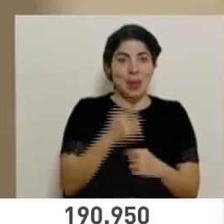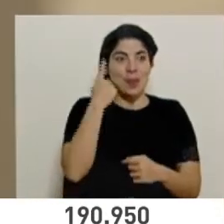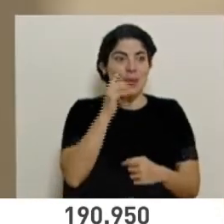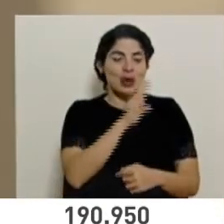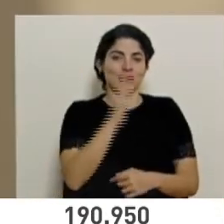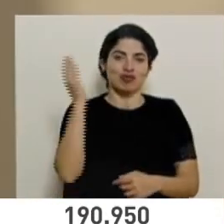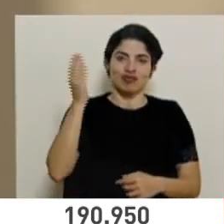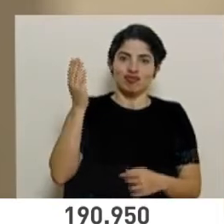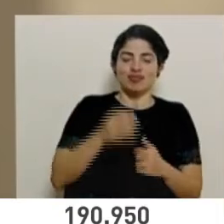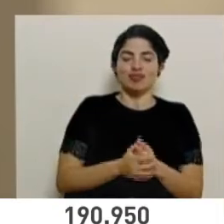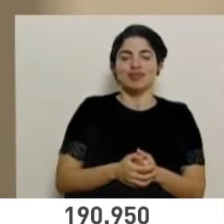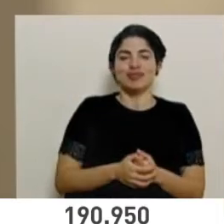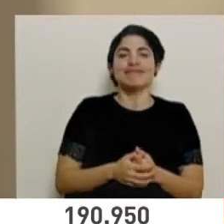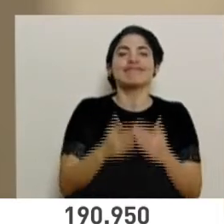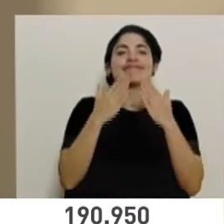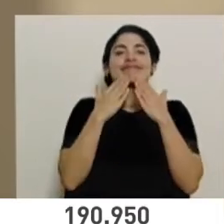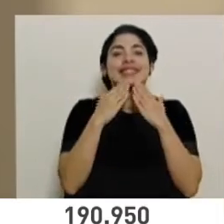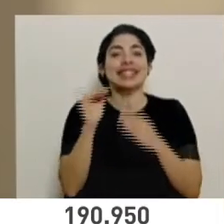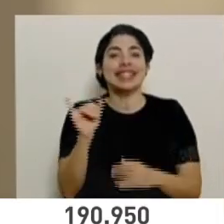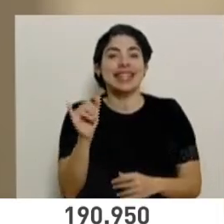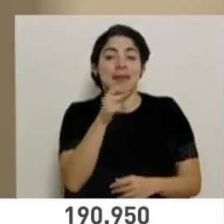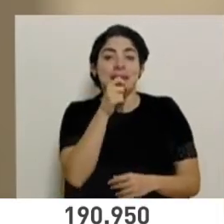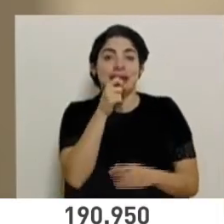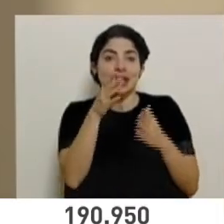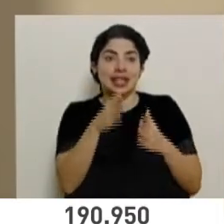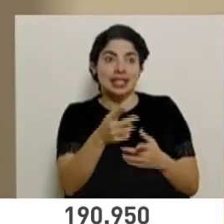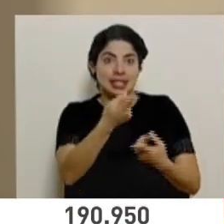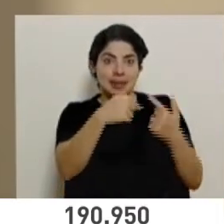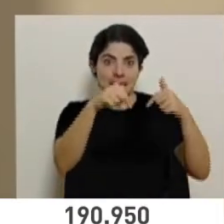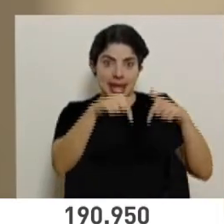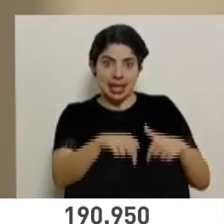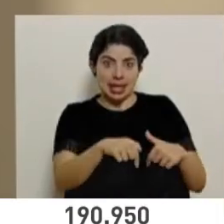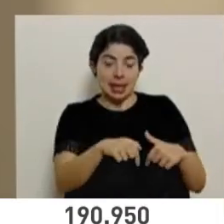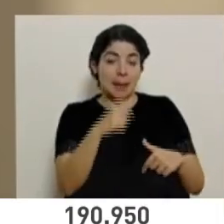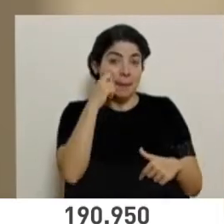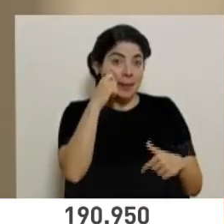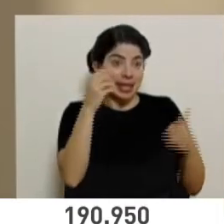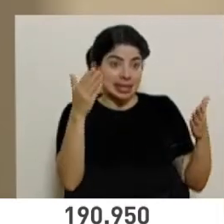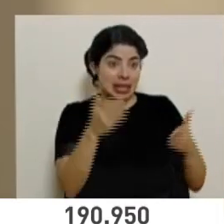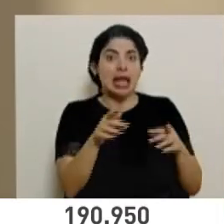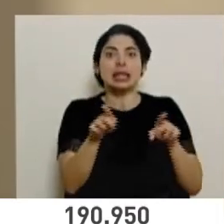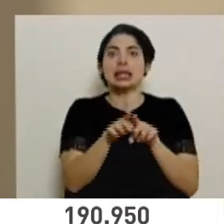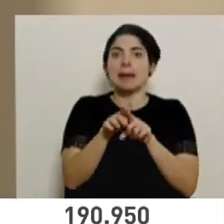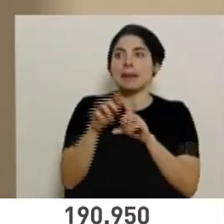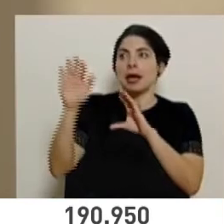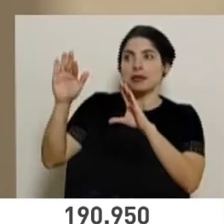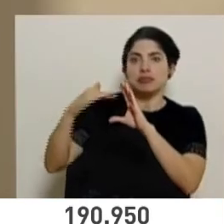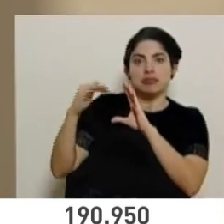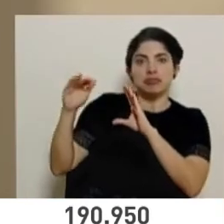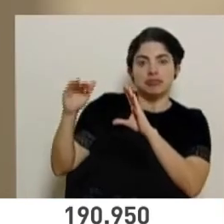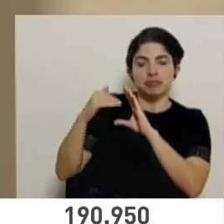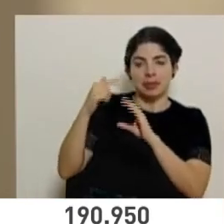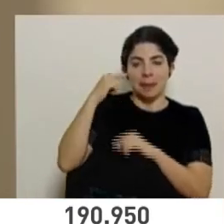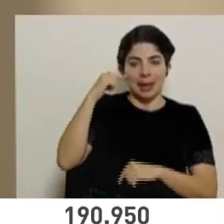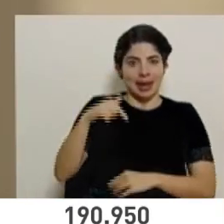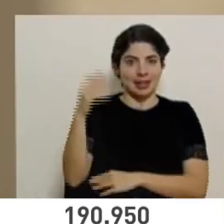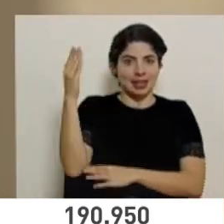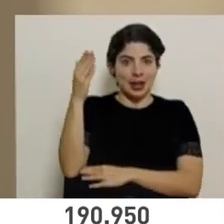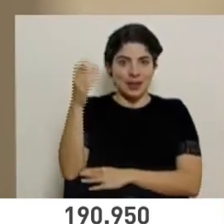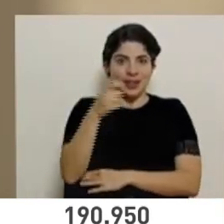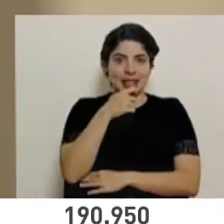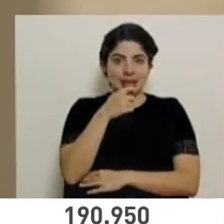su mensaje. Le agradecemos también a los colegas que participaron tanto de manera presencial como de manera remota en esta conferencia